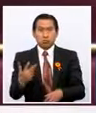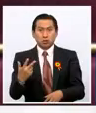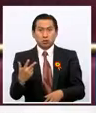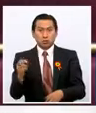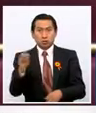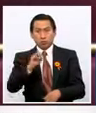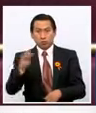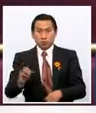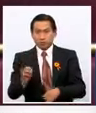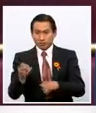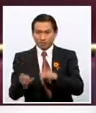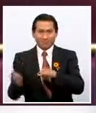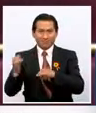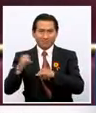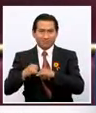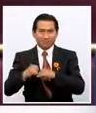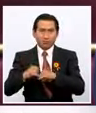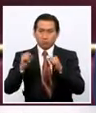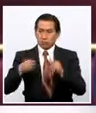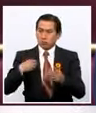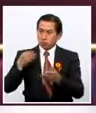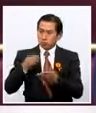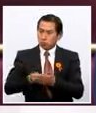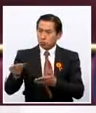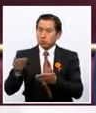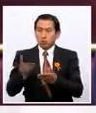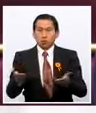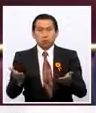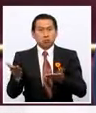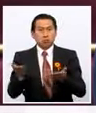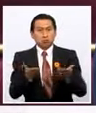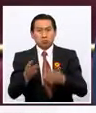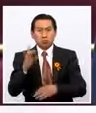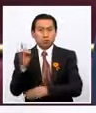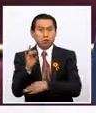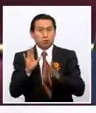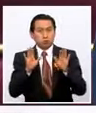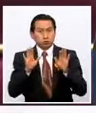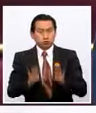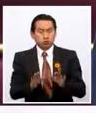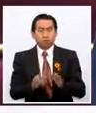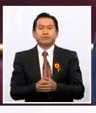y un crédito para comprar productos y servicios bolivianos